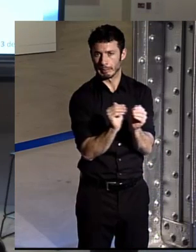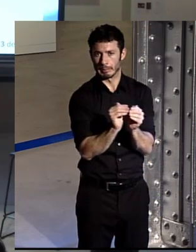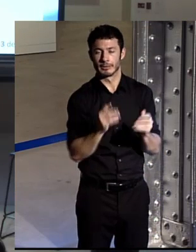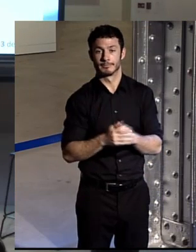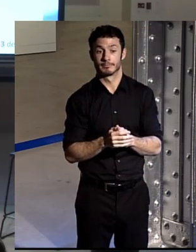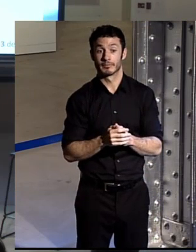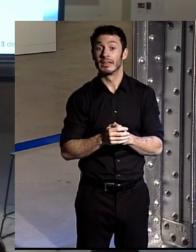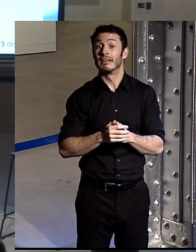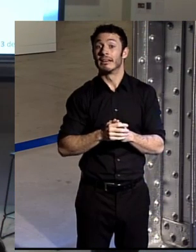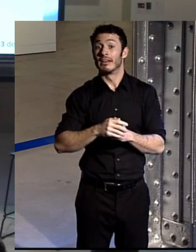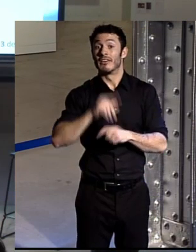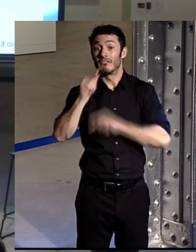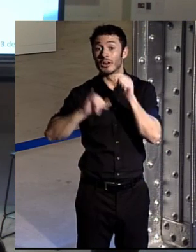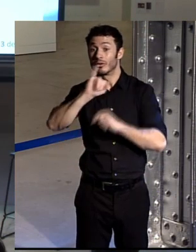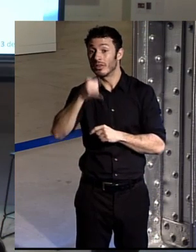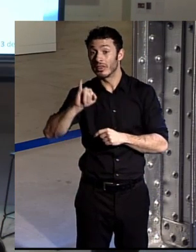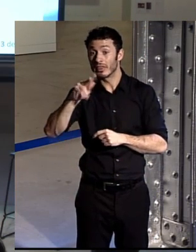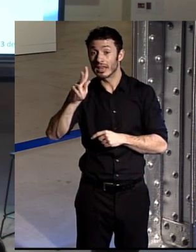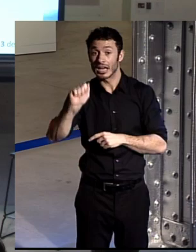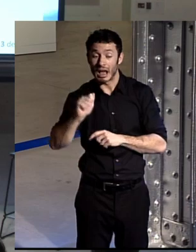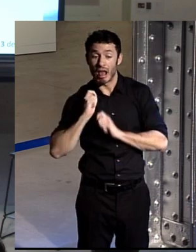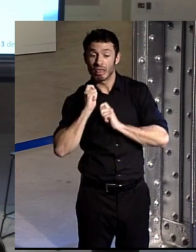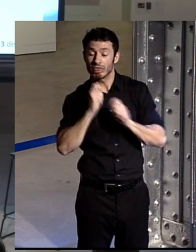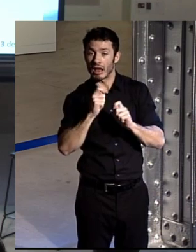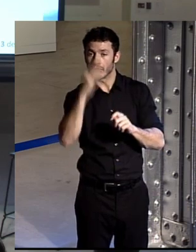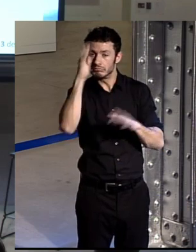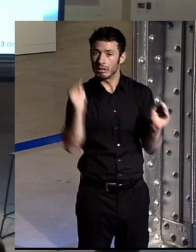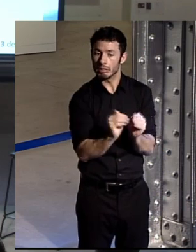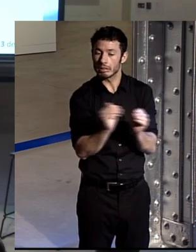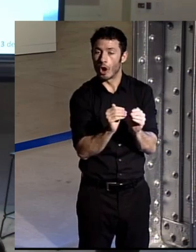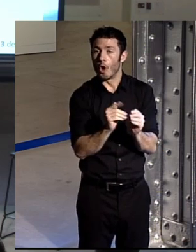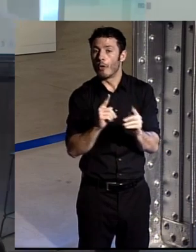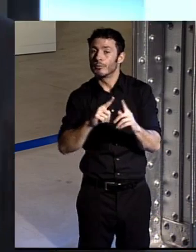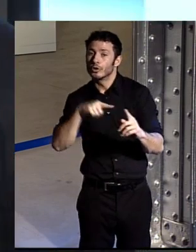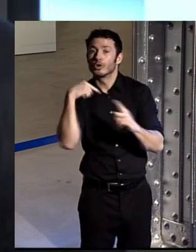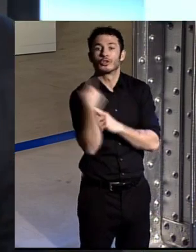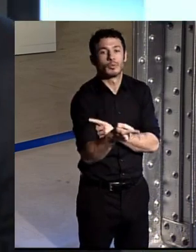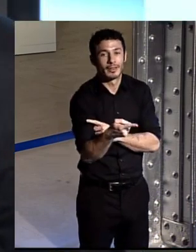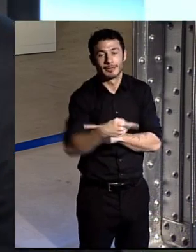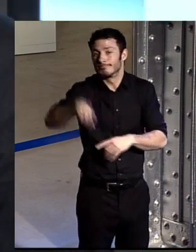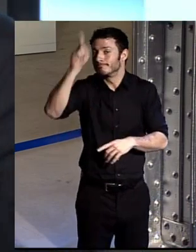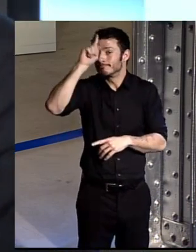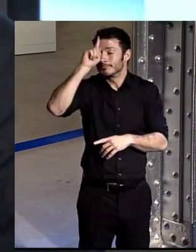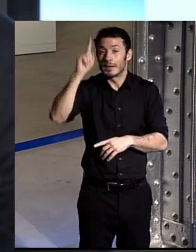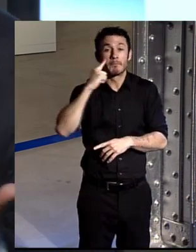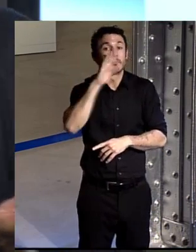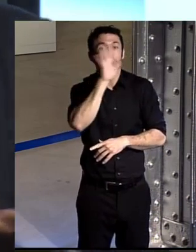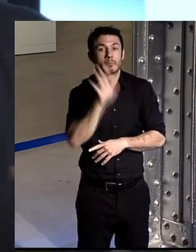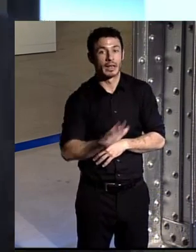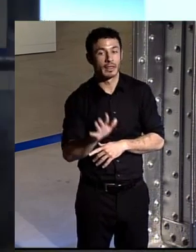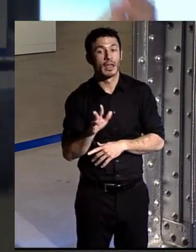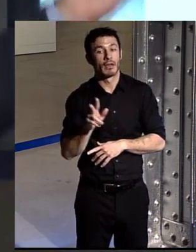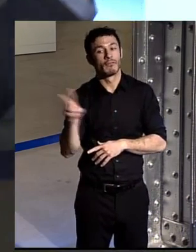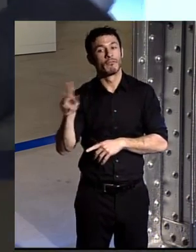si el virus Zika es causa de la microcefalia o es una correlación. aunque los datos que hay apuntan a que puede